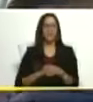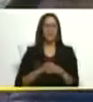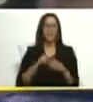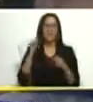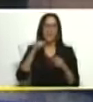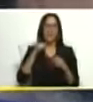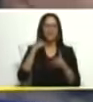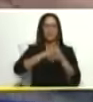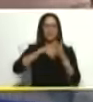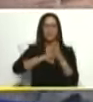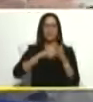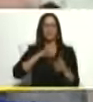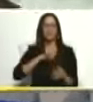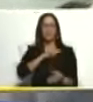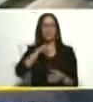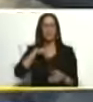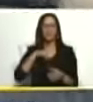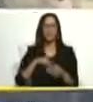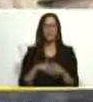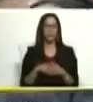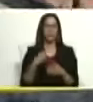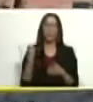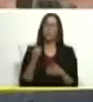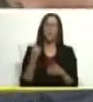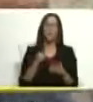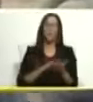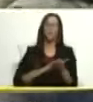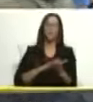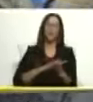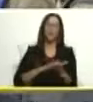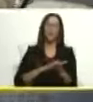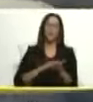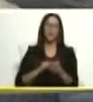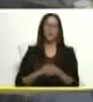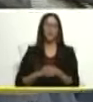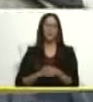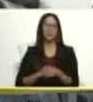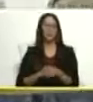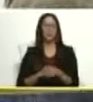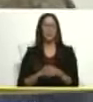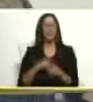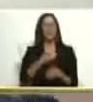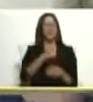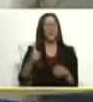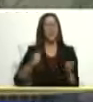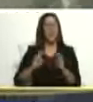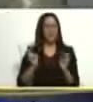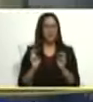con nosotros. ¿Cómo resolvieron cada tema